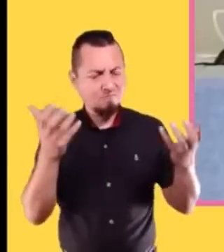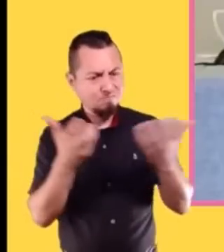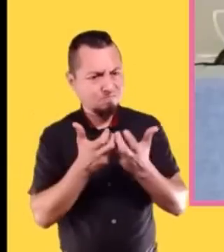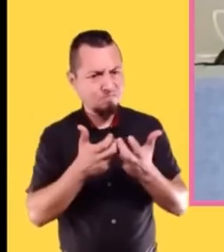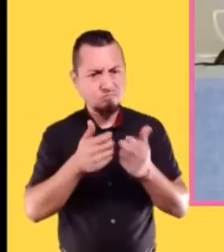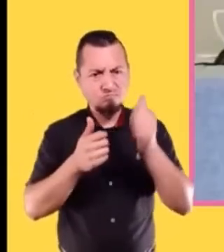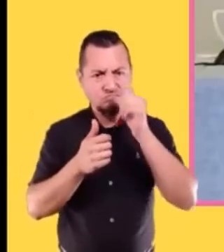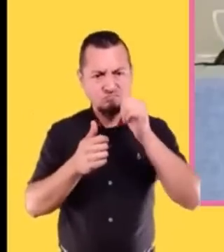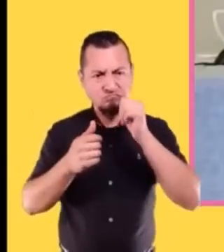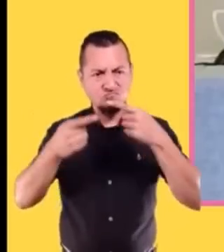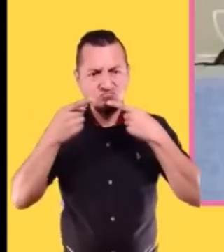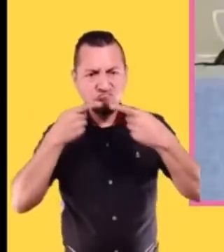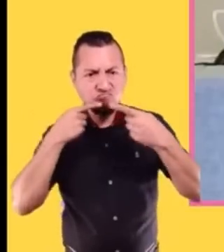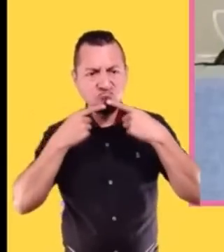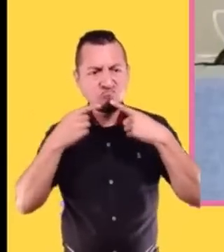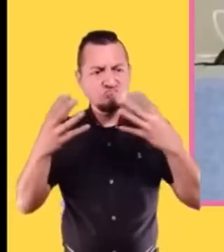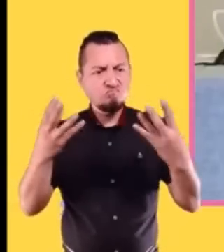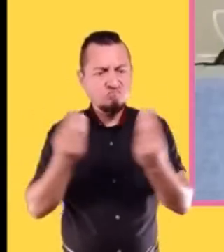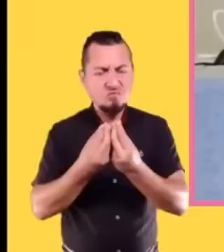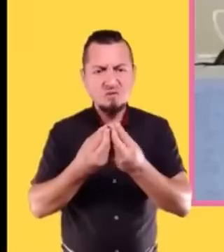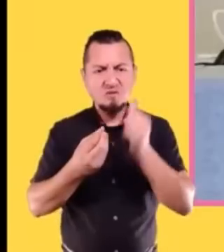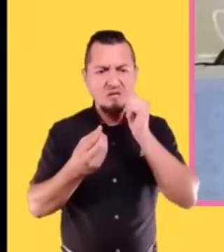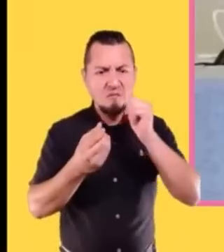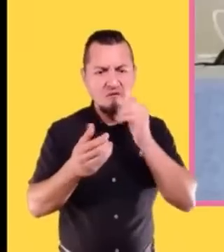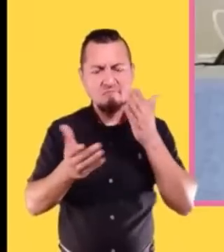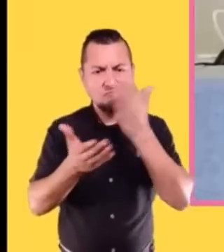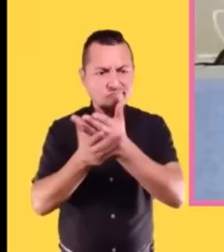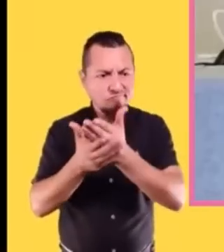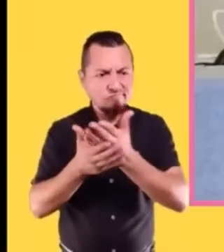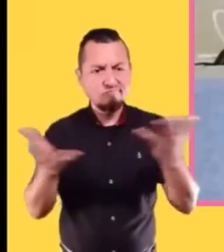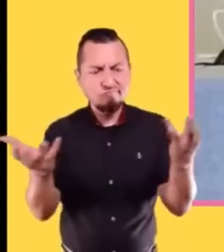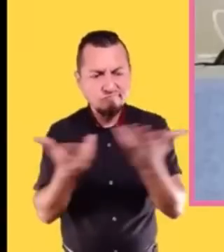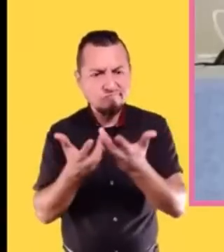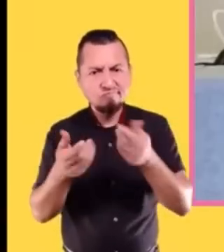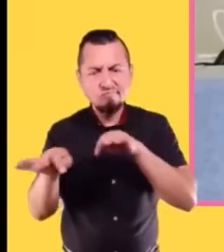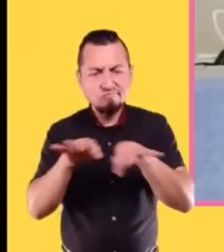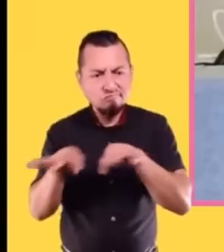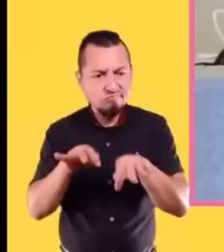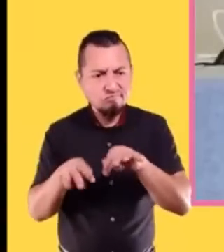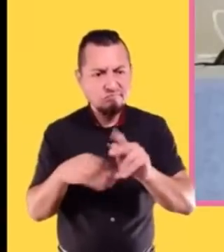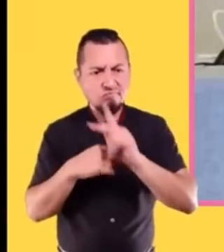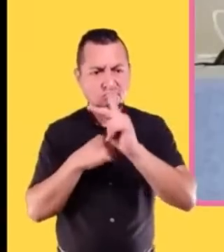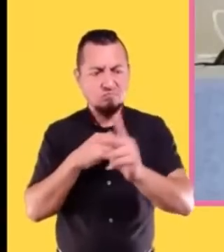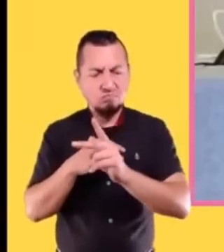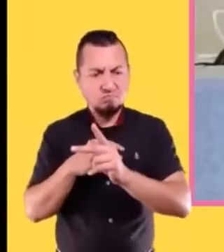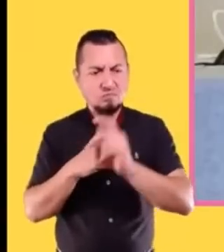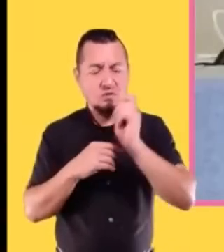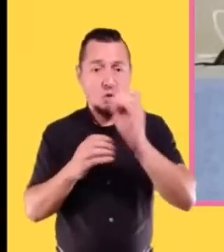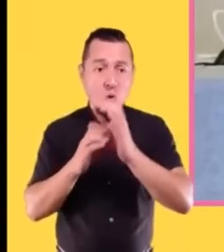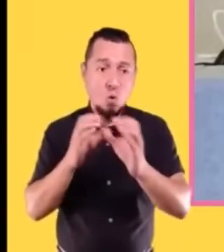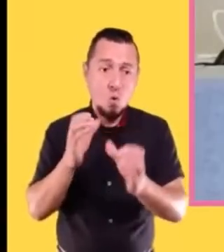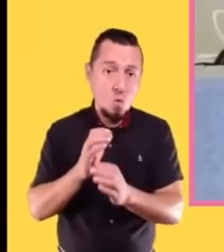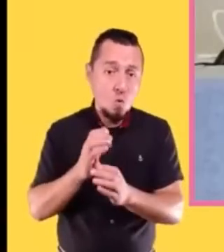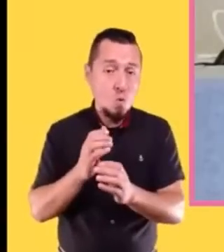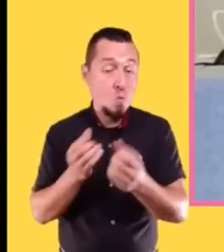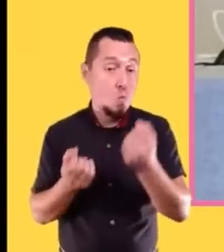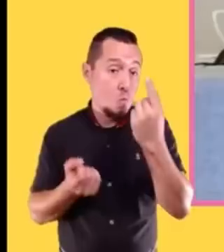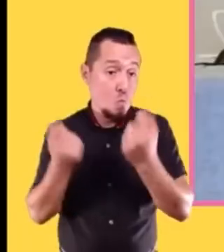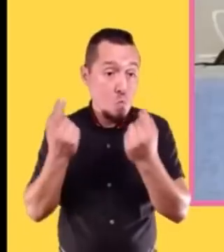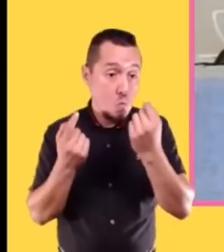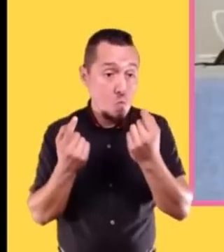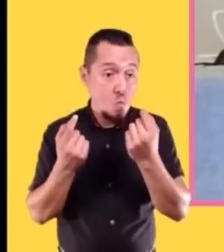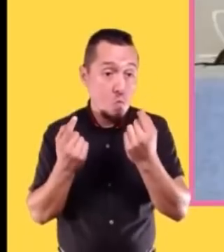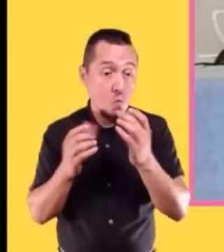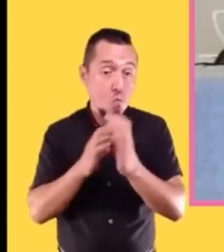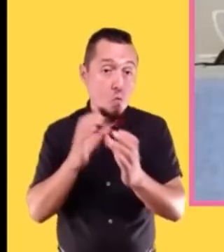construcción del modelo educativo de este país. Algunas cosas, en muchas cosas coincidimos,